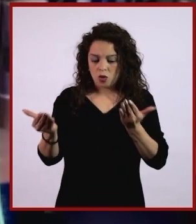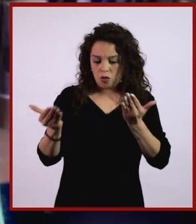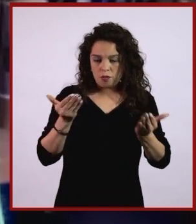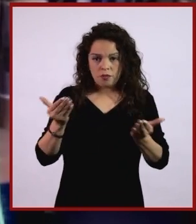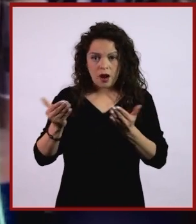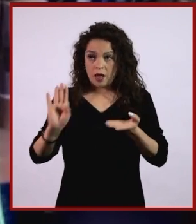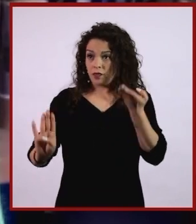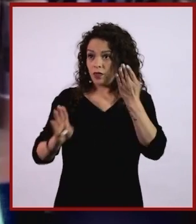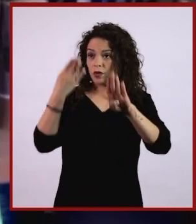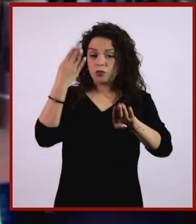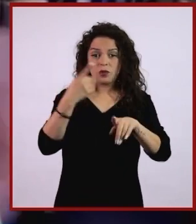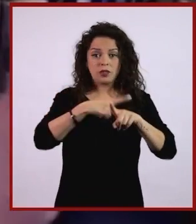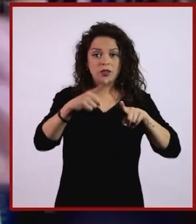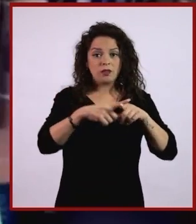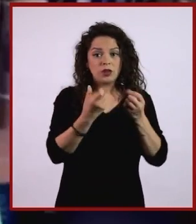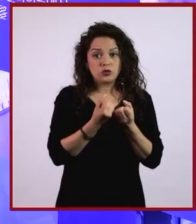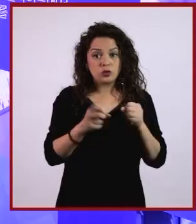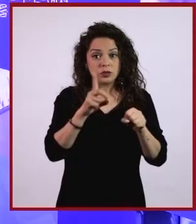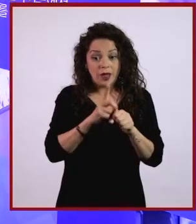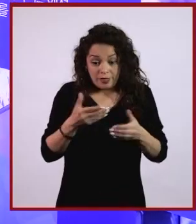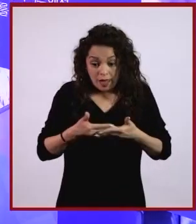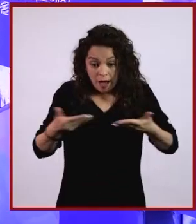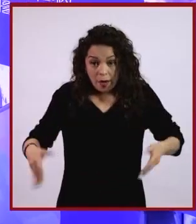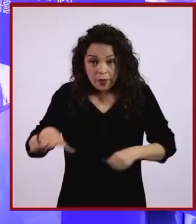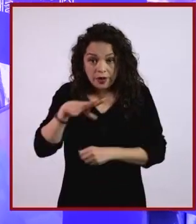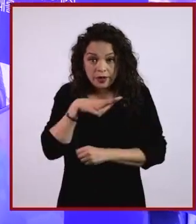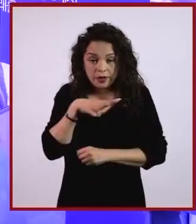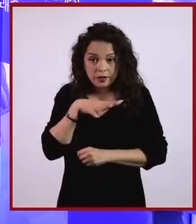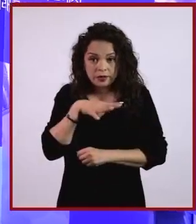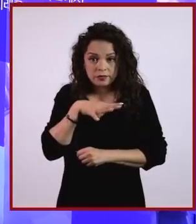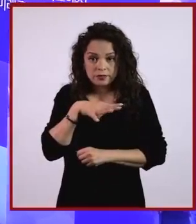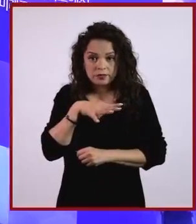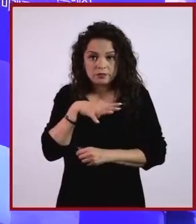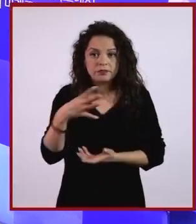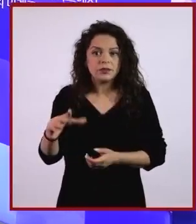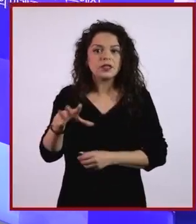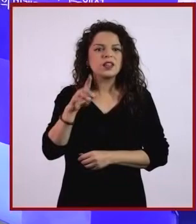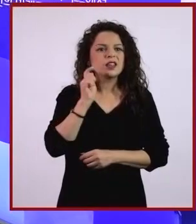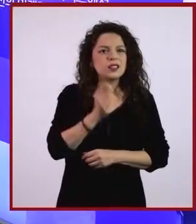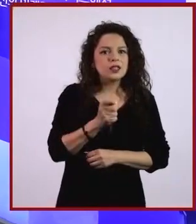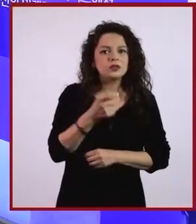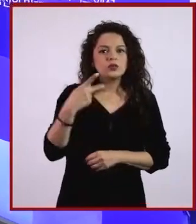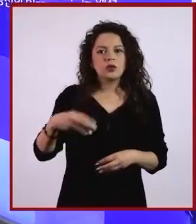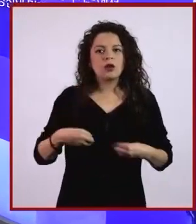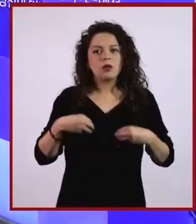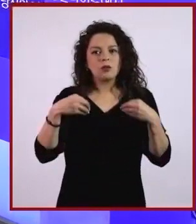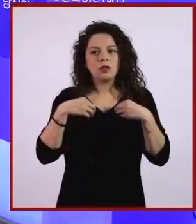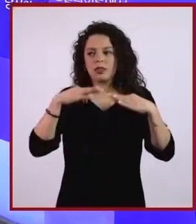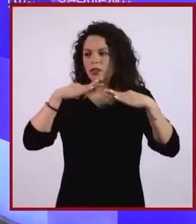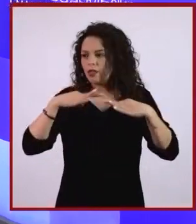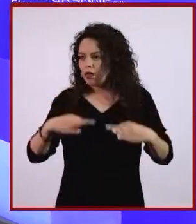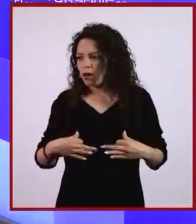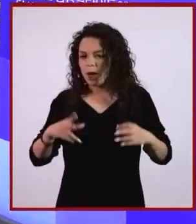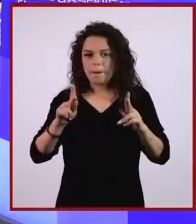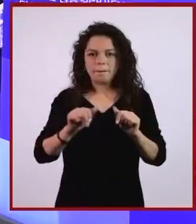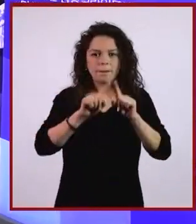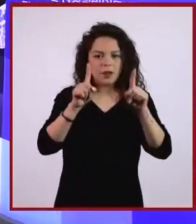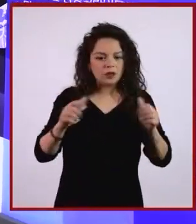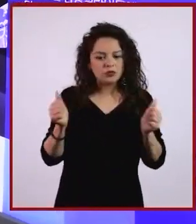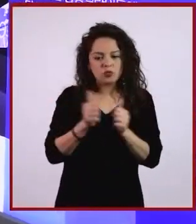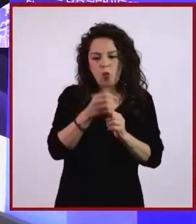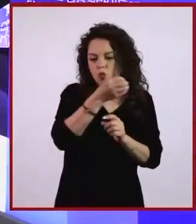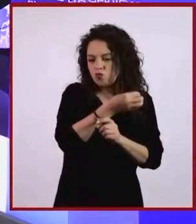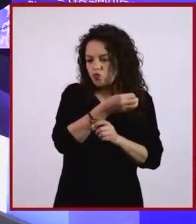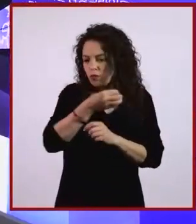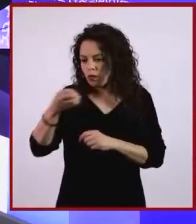cuando comparamos las sociedades mundiales actuales, pues las sociedades que parecen tener una vida social más pacífica,